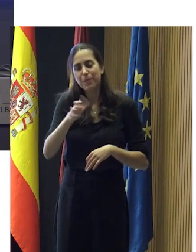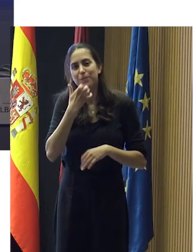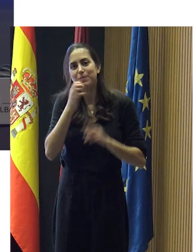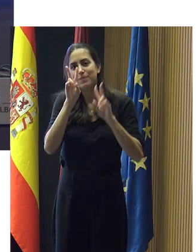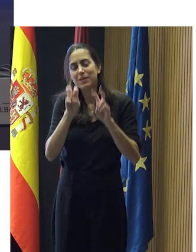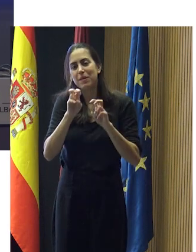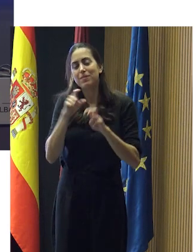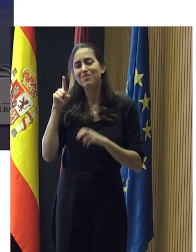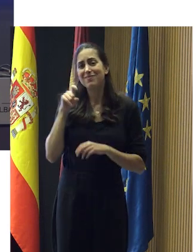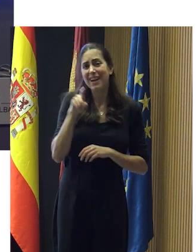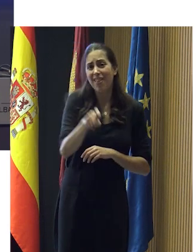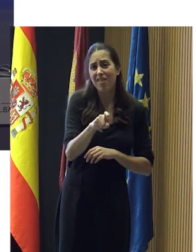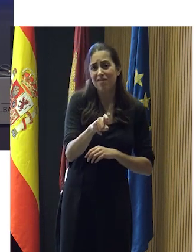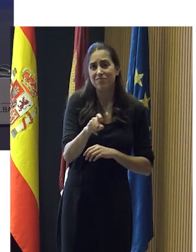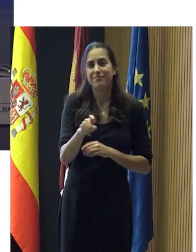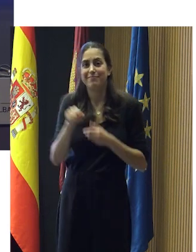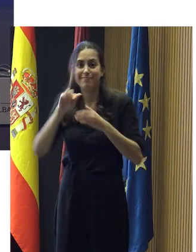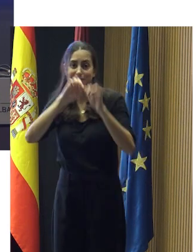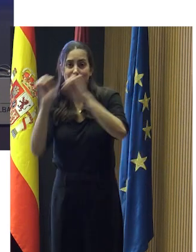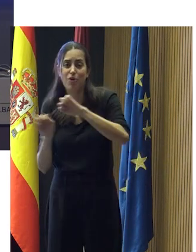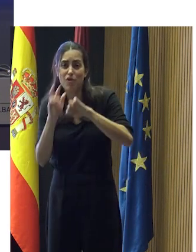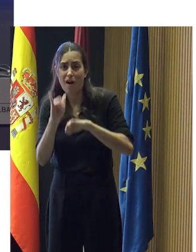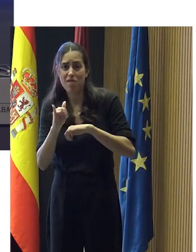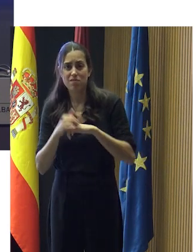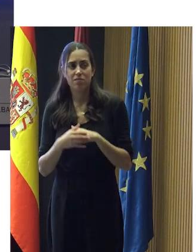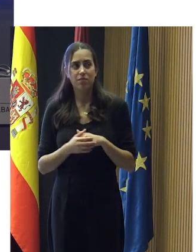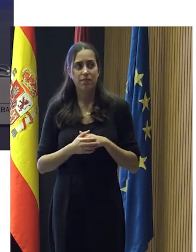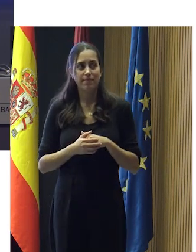también va a proteger a los tumores cerebrales de los tratamientos antitumorales.